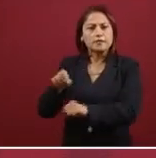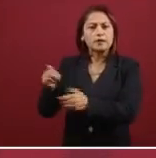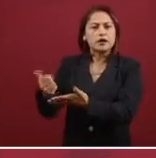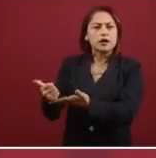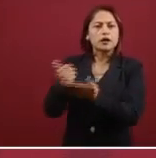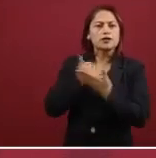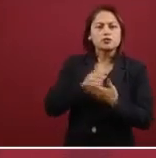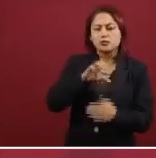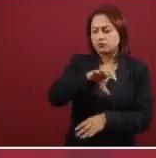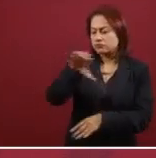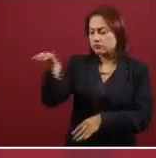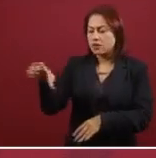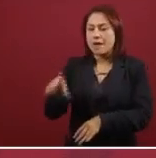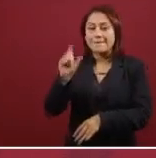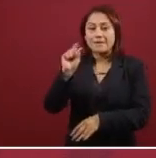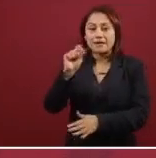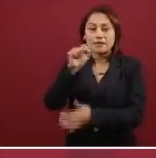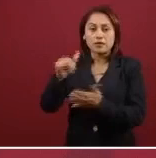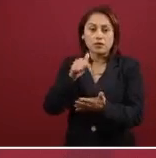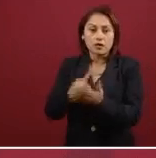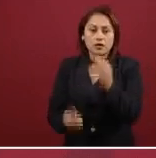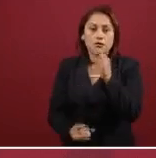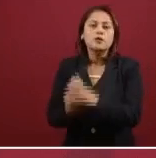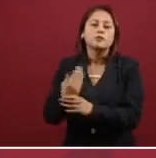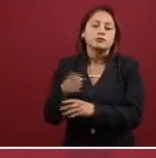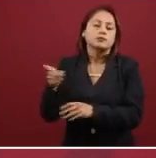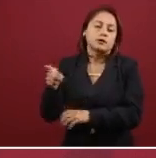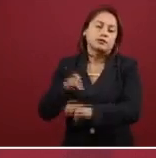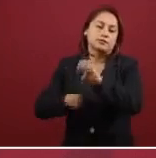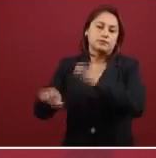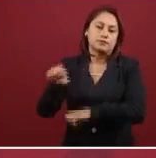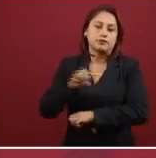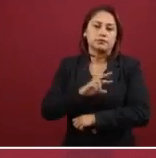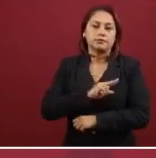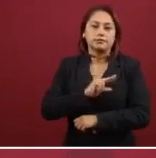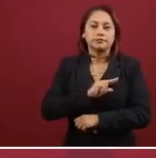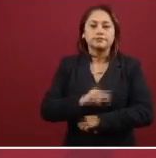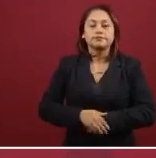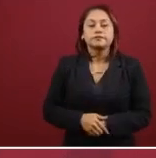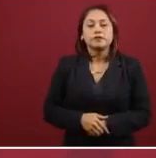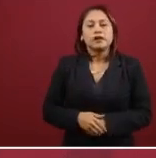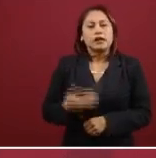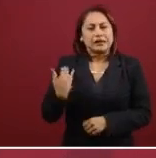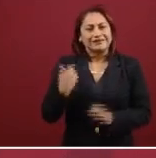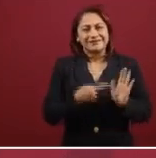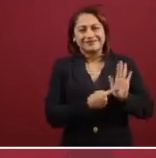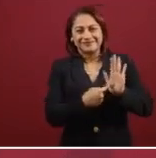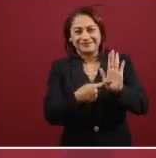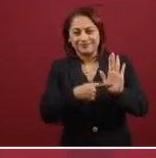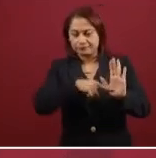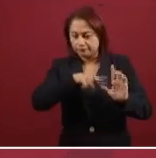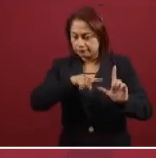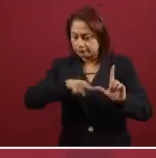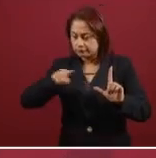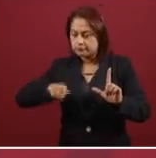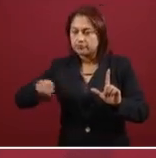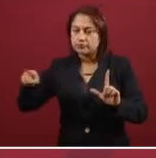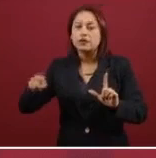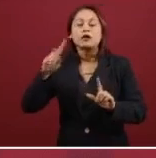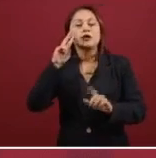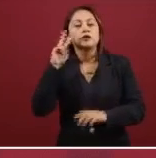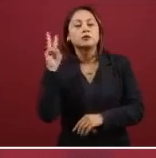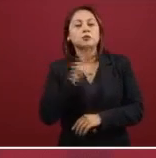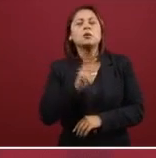campos. Aquí en la gráfica que presentamos hace un rato, veíamos cómo la inversión privada también complementa